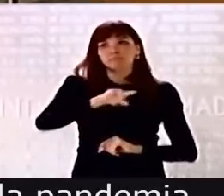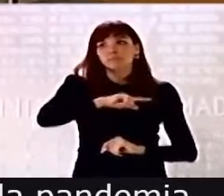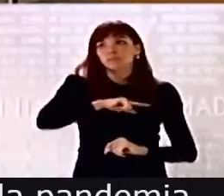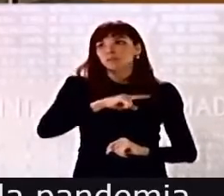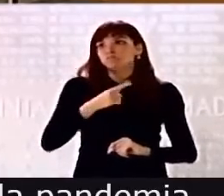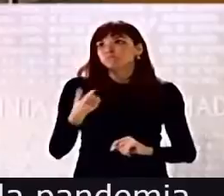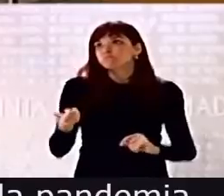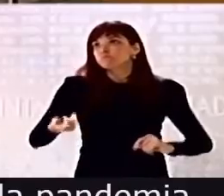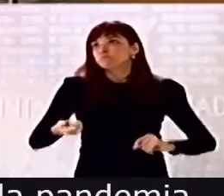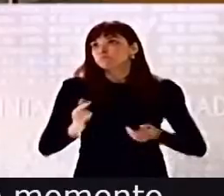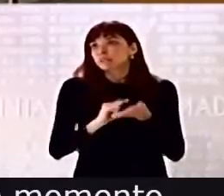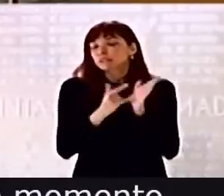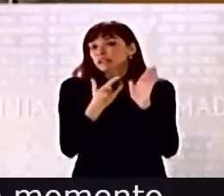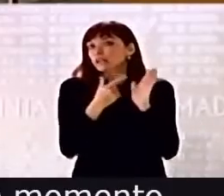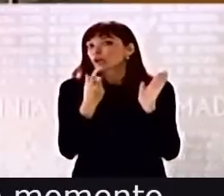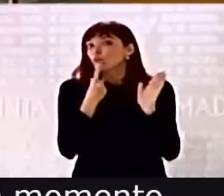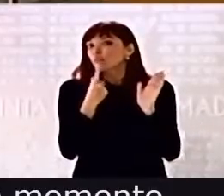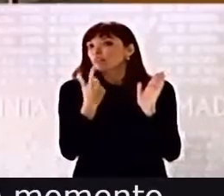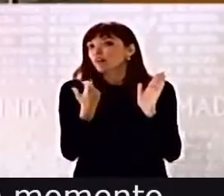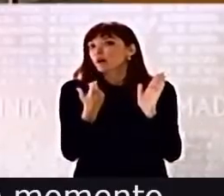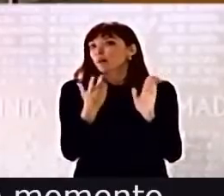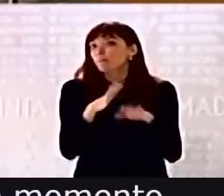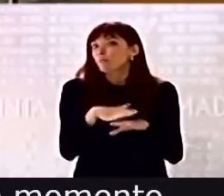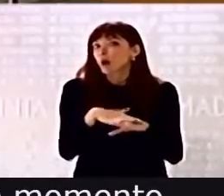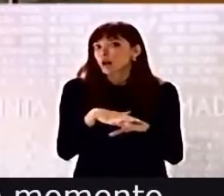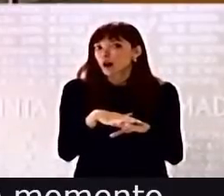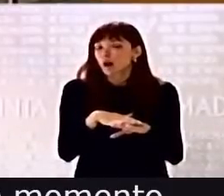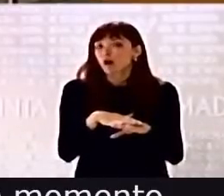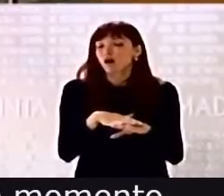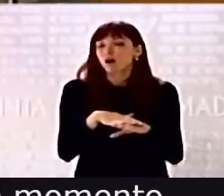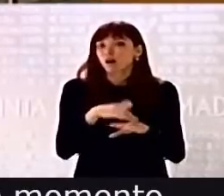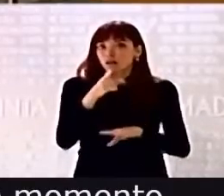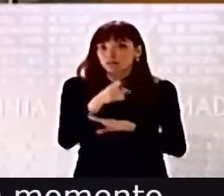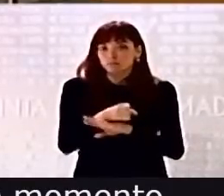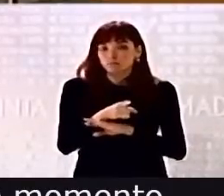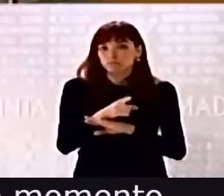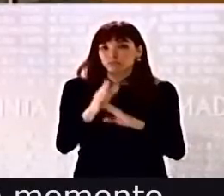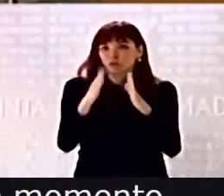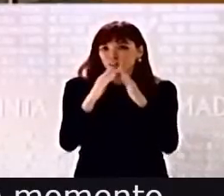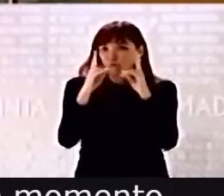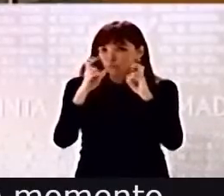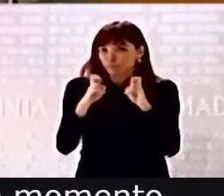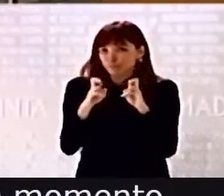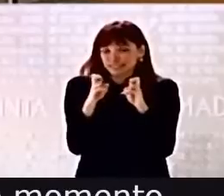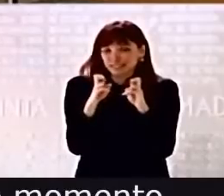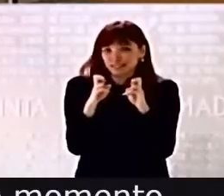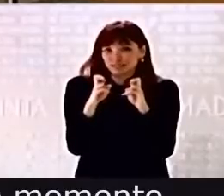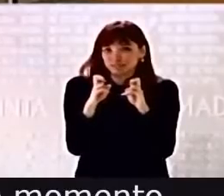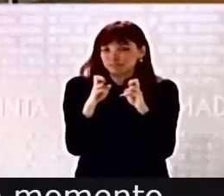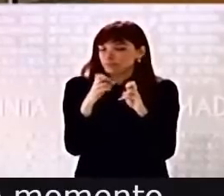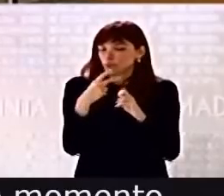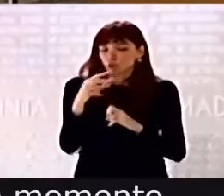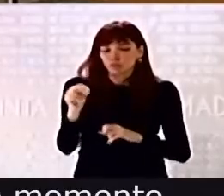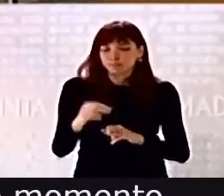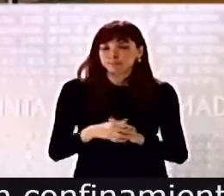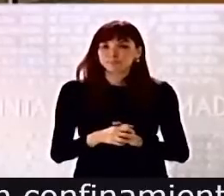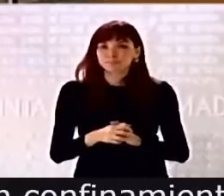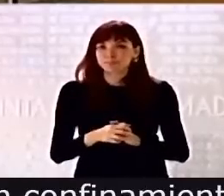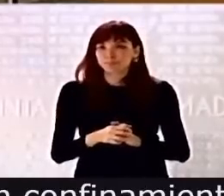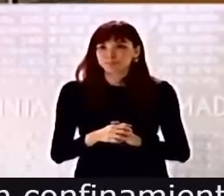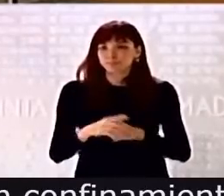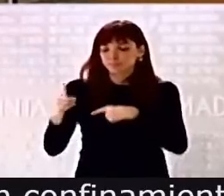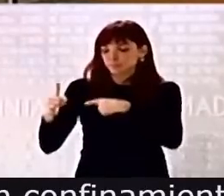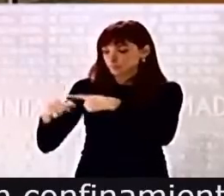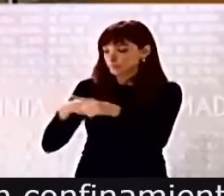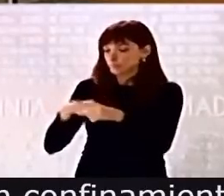ningún criterio técnico que avale que vayamos a un confinamiento. Otra pregunta que nos